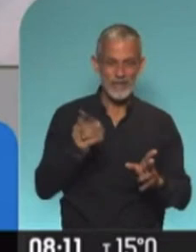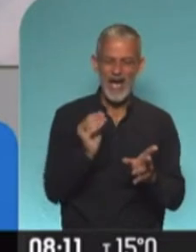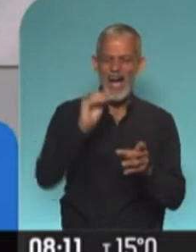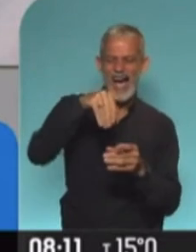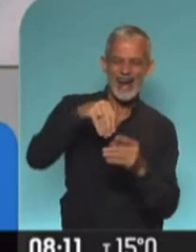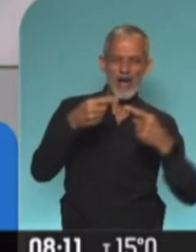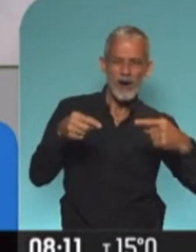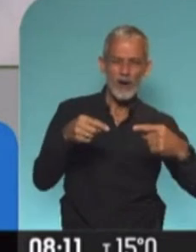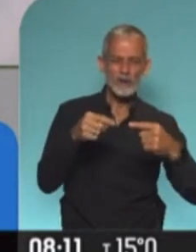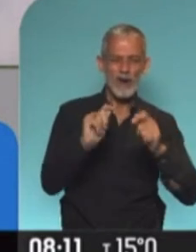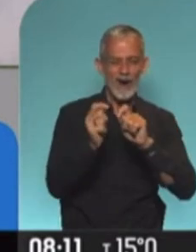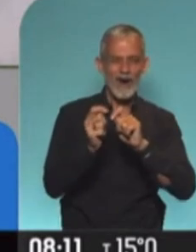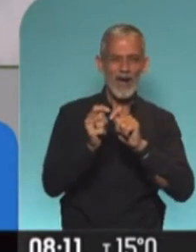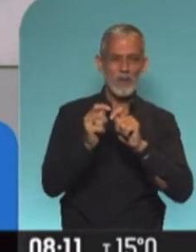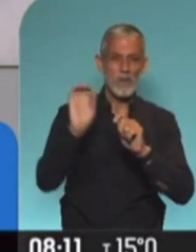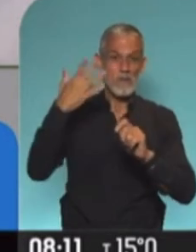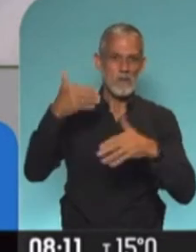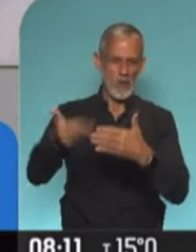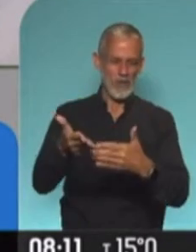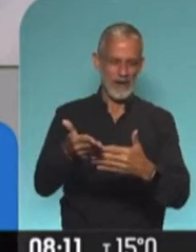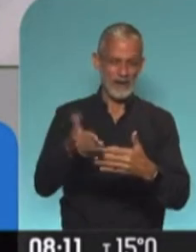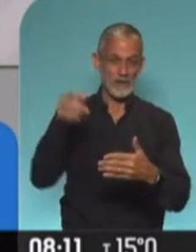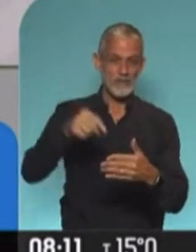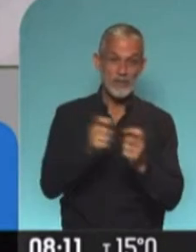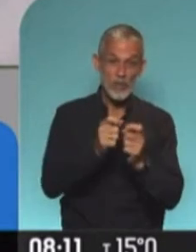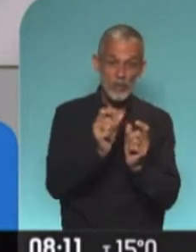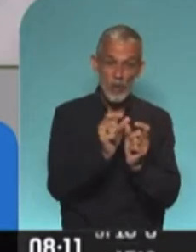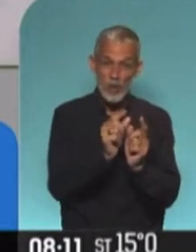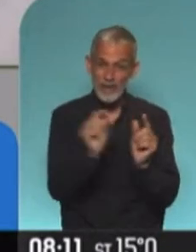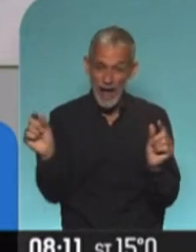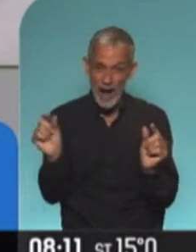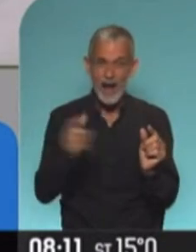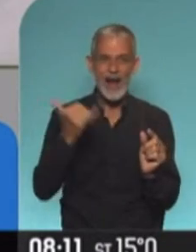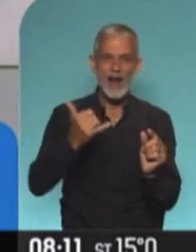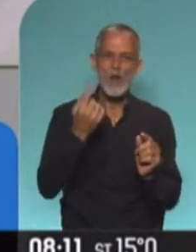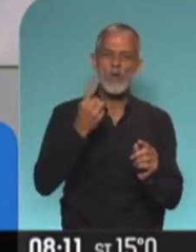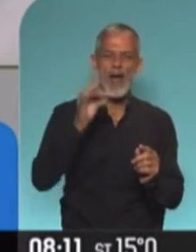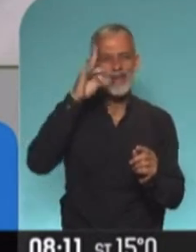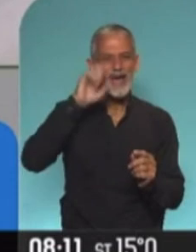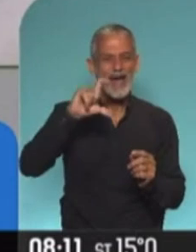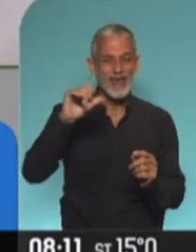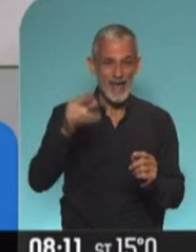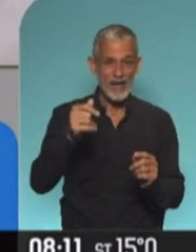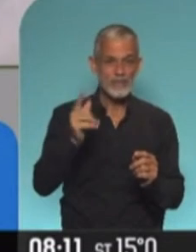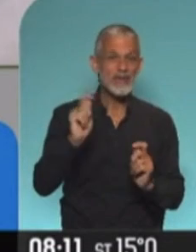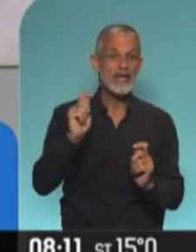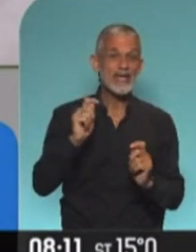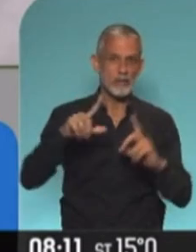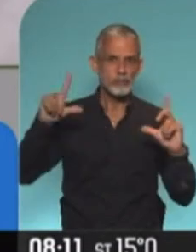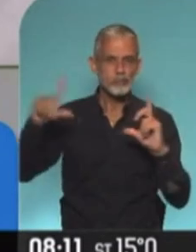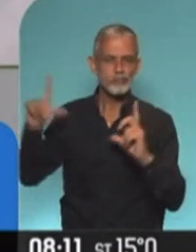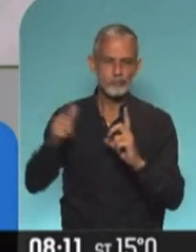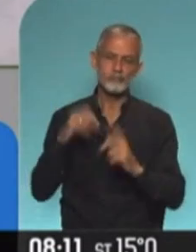agregándole arreglos e interpretaciones renovadoras. En este documental Una Década tuvo participación especial distintos